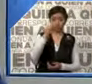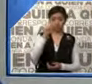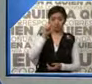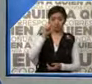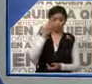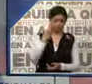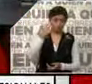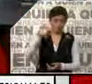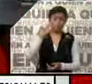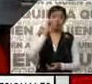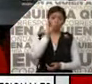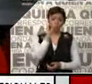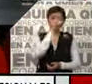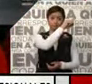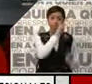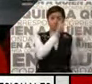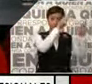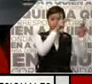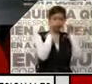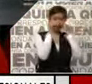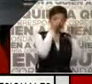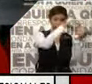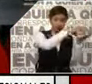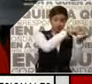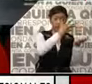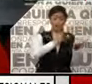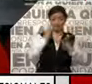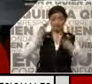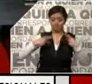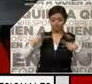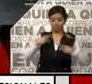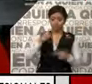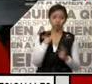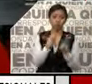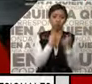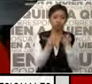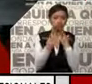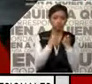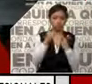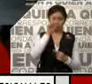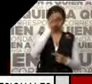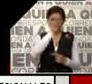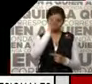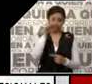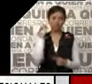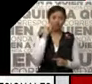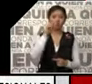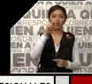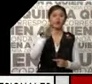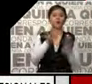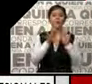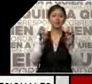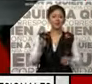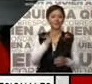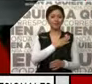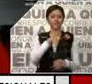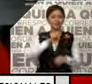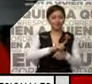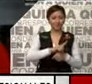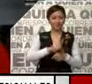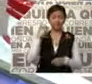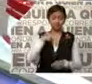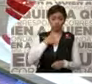directamente en casetas de atención. Ahí reciben al público y les dan asesoría personalizada. ¿Qué tal? Muy buenos días, Sonia, ¿cómo estás? Hola, Susi, muy buenos días.